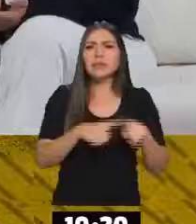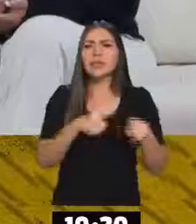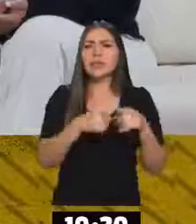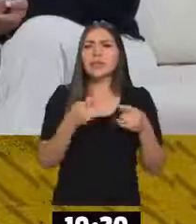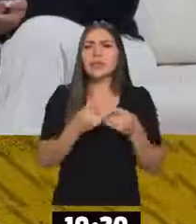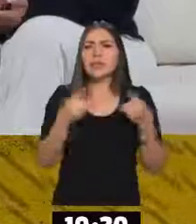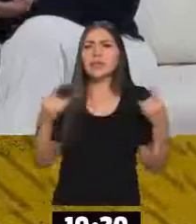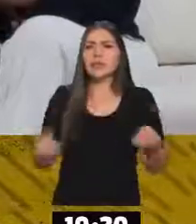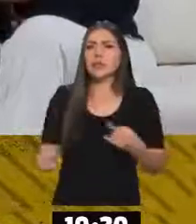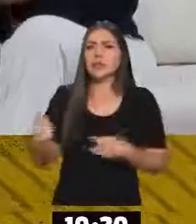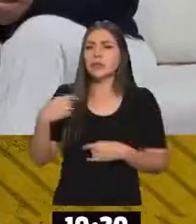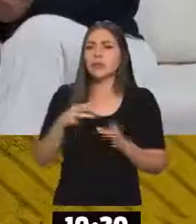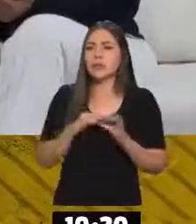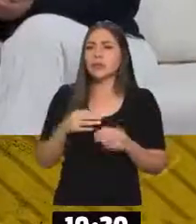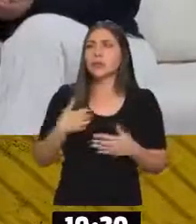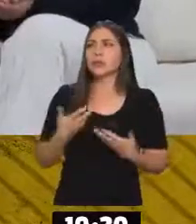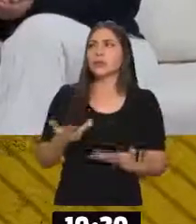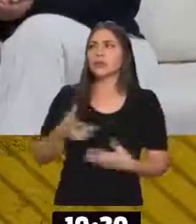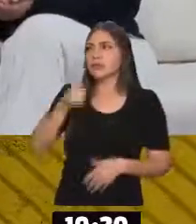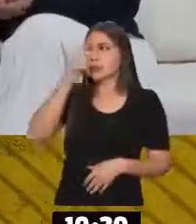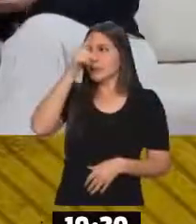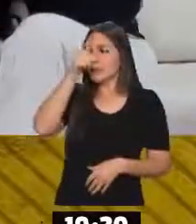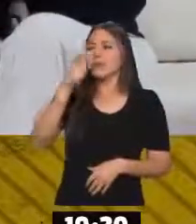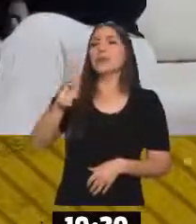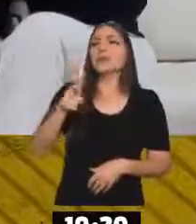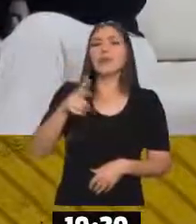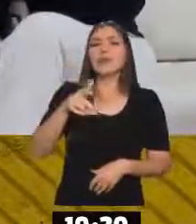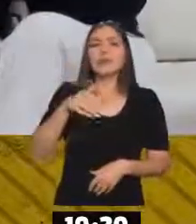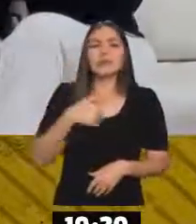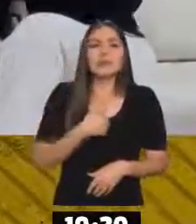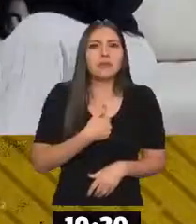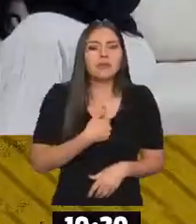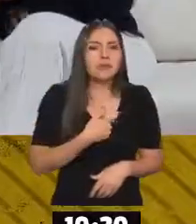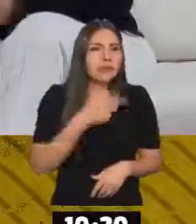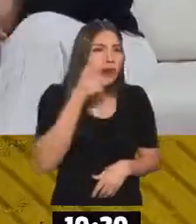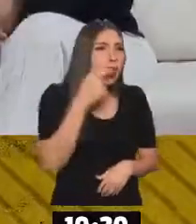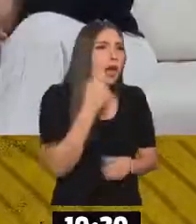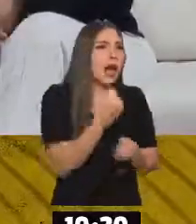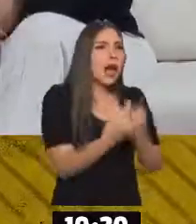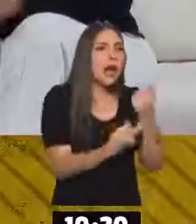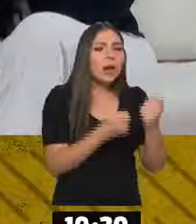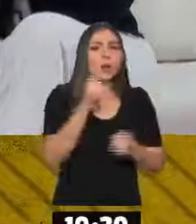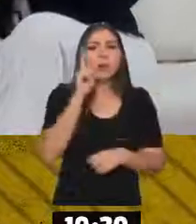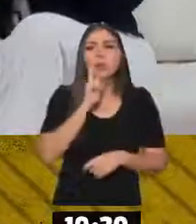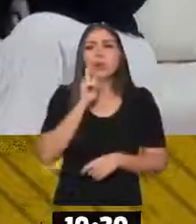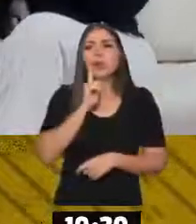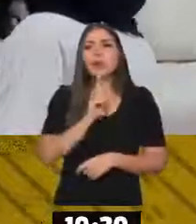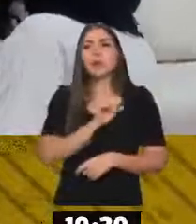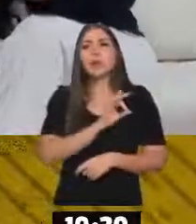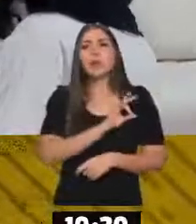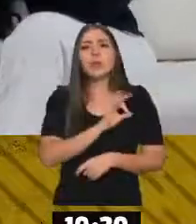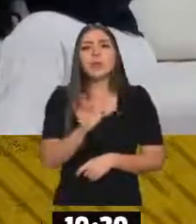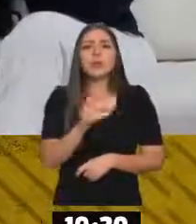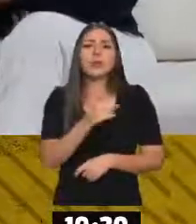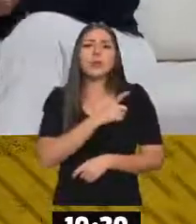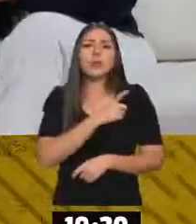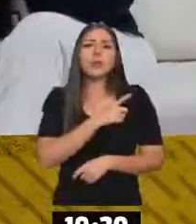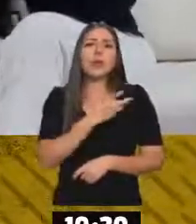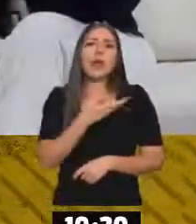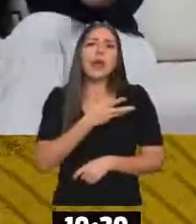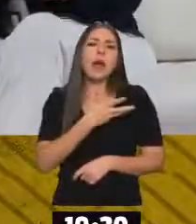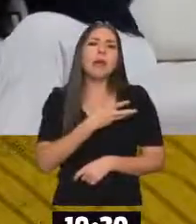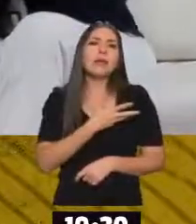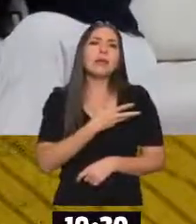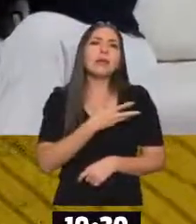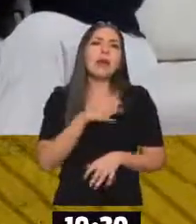como mujer, pues me di cuenta que a veces nada más algunas tenemos las posibilidades de tener una buena terapia,